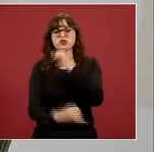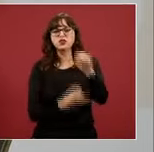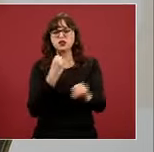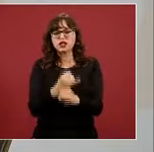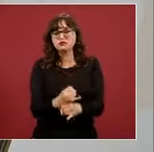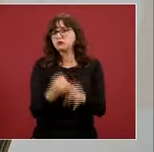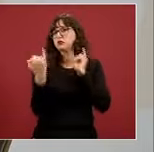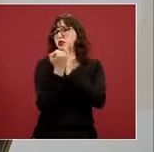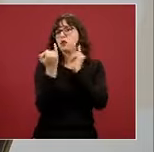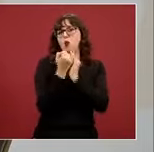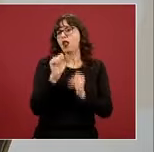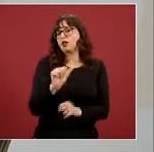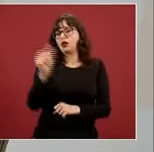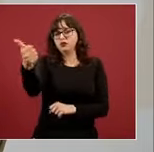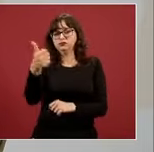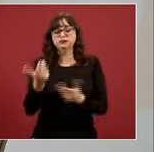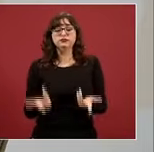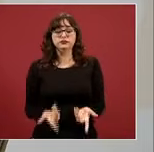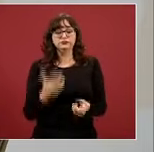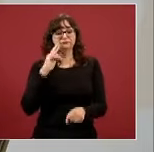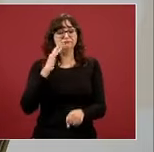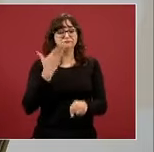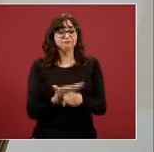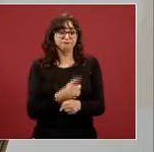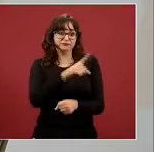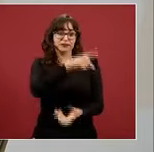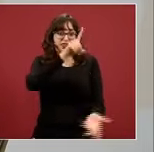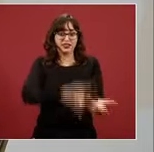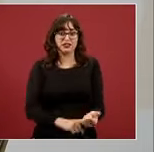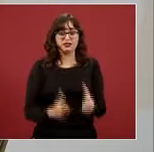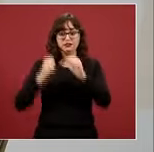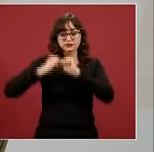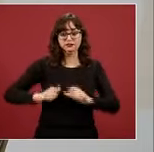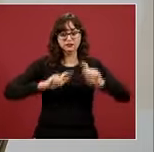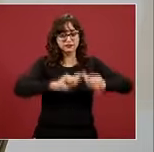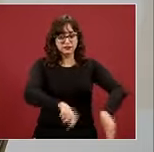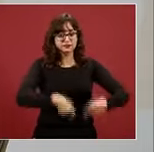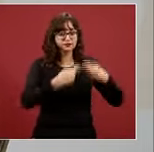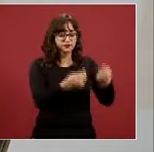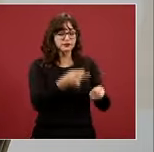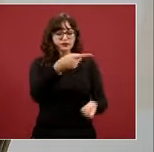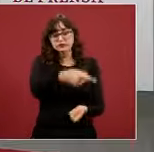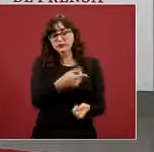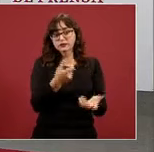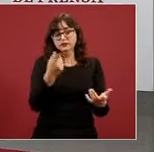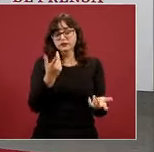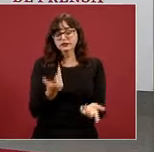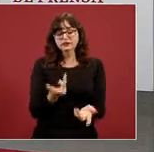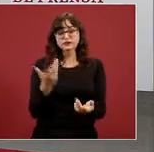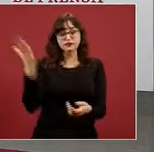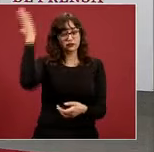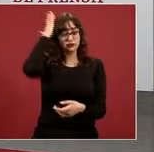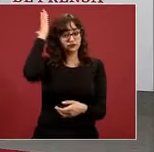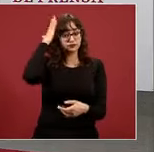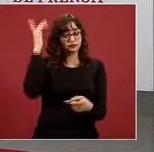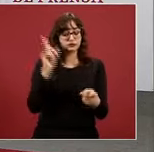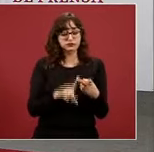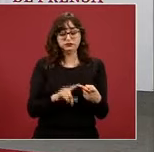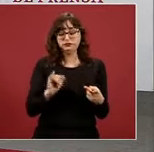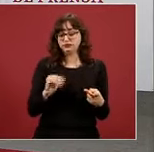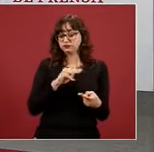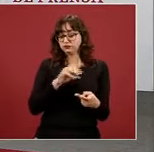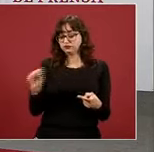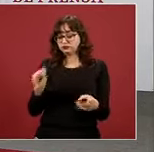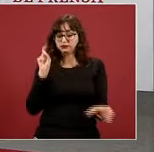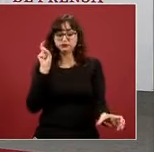el ejercicio del gasto es responsabilidad de las propias autoridades, en este caso la Secretaría General. El Seguro Social como